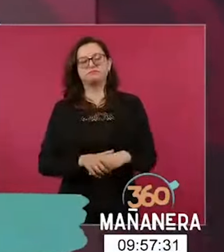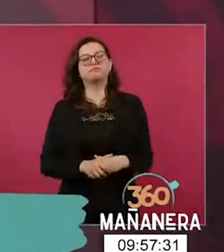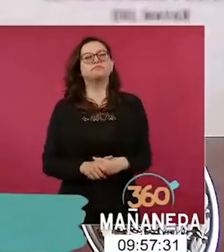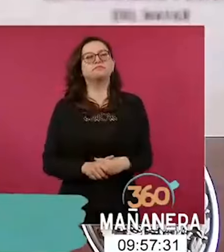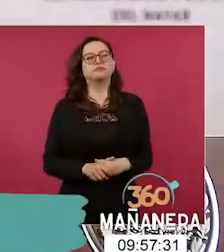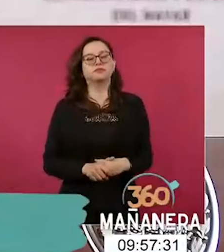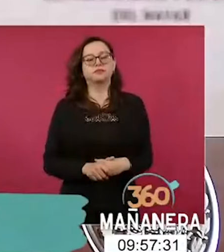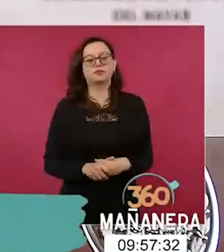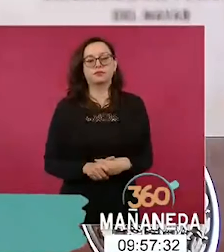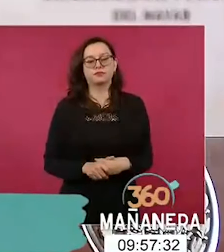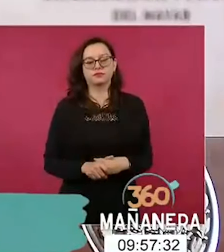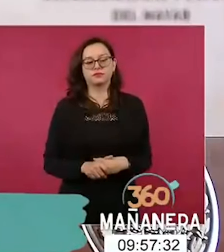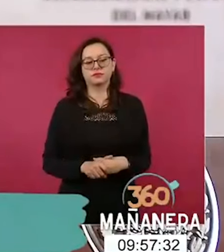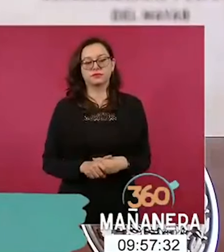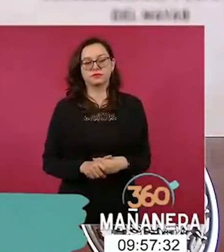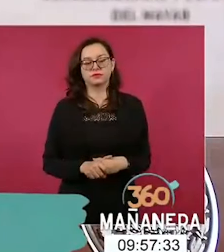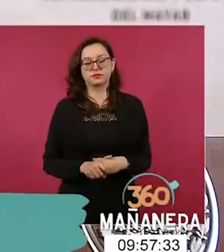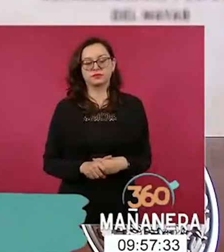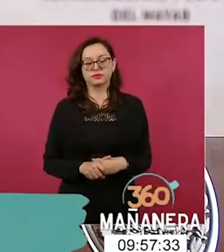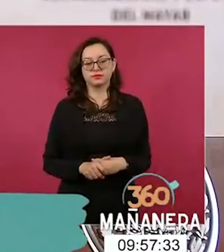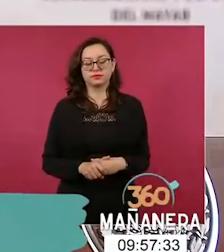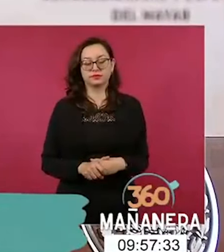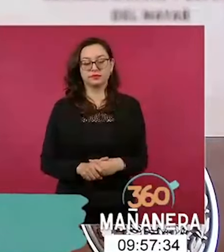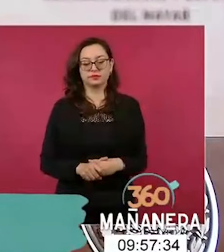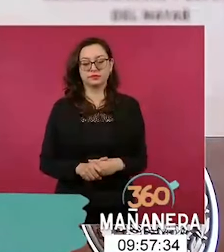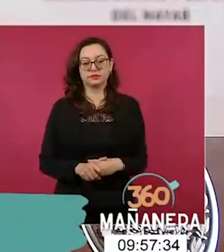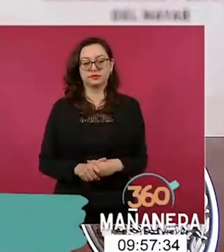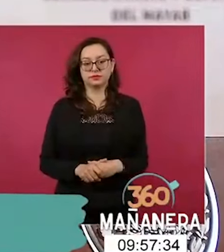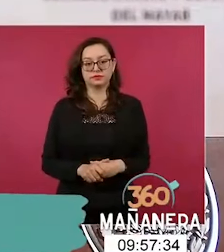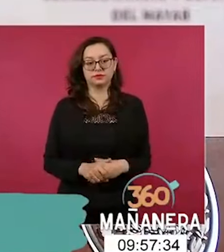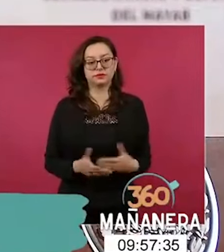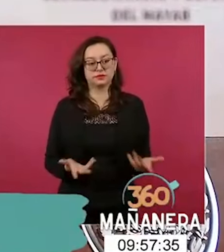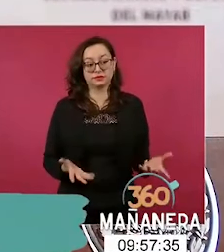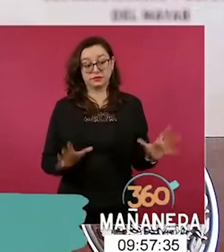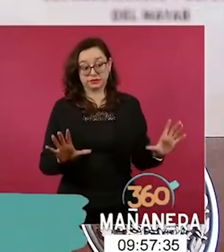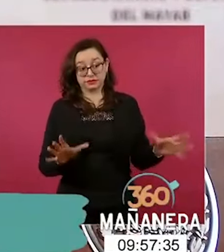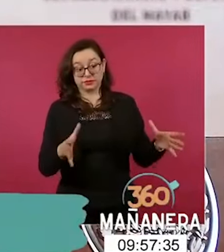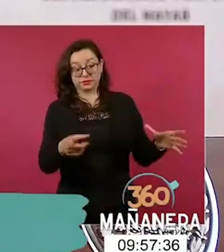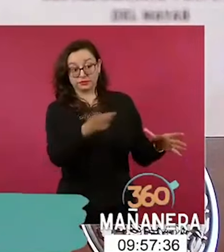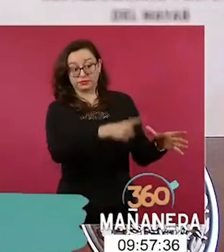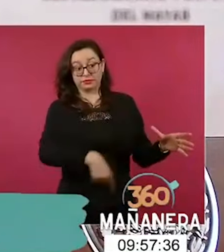los promotores de El nerviosismo